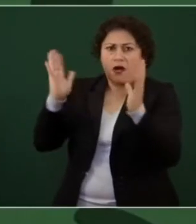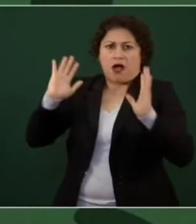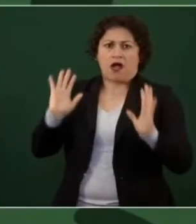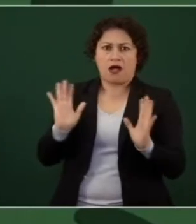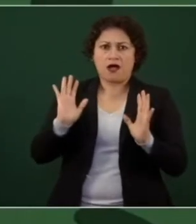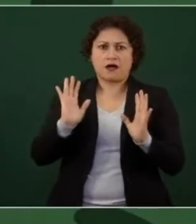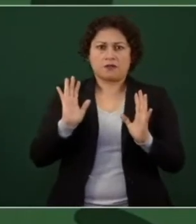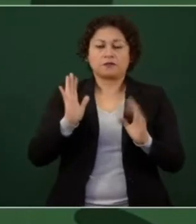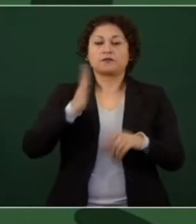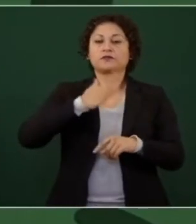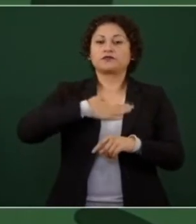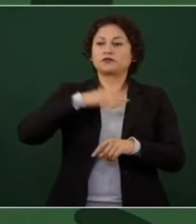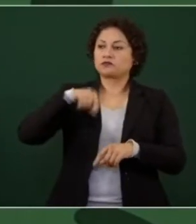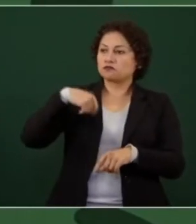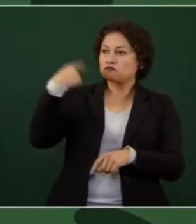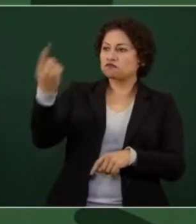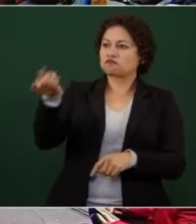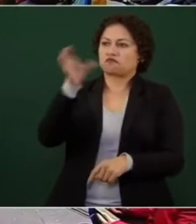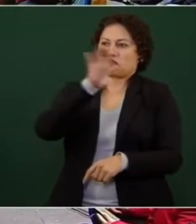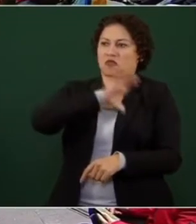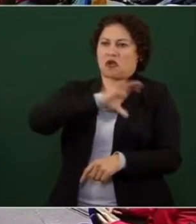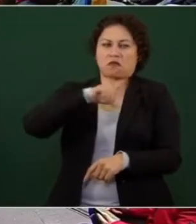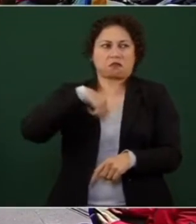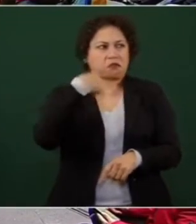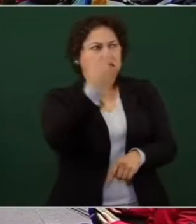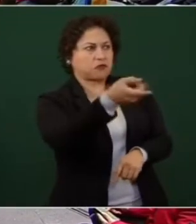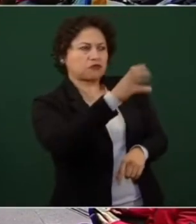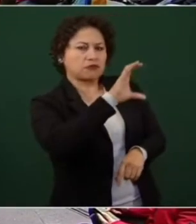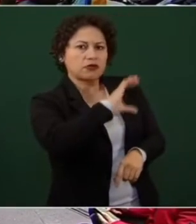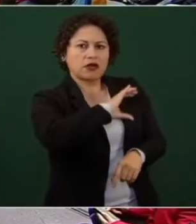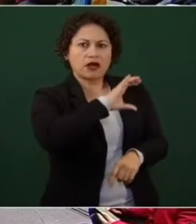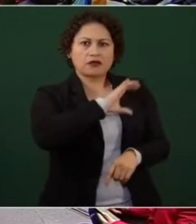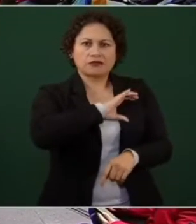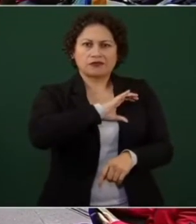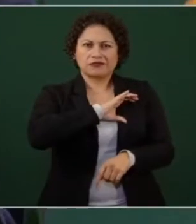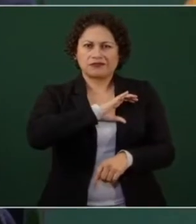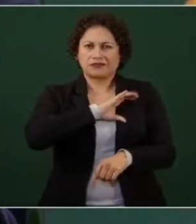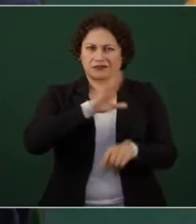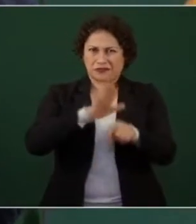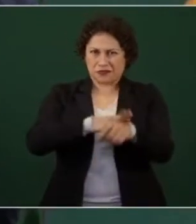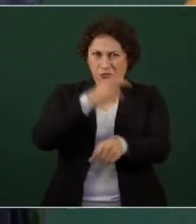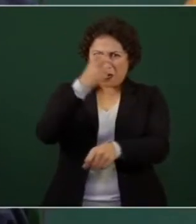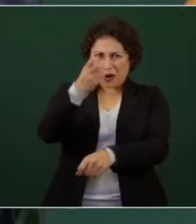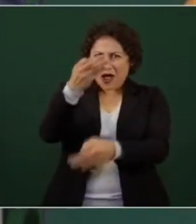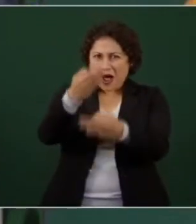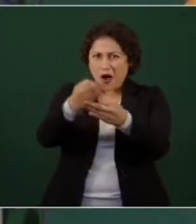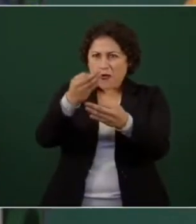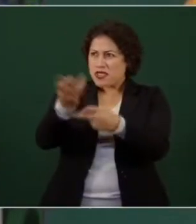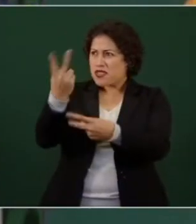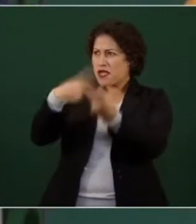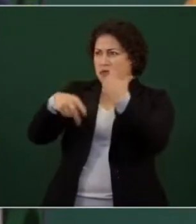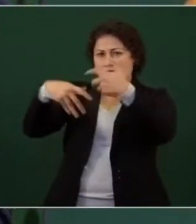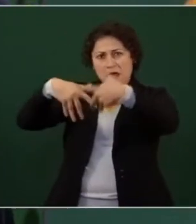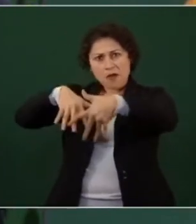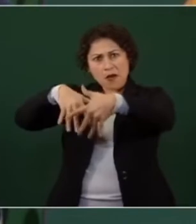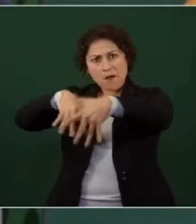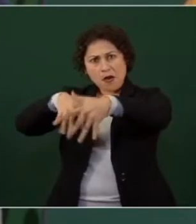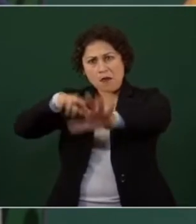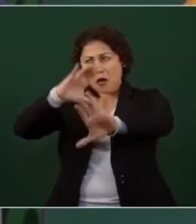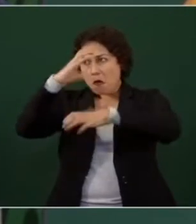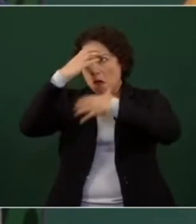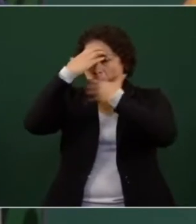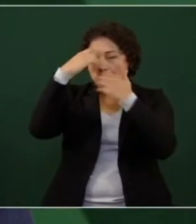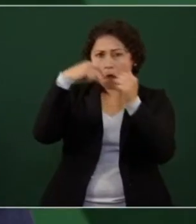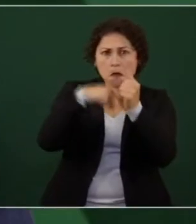agresión que sufrió este periodista antes de poner la información los invitamos a que se suscriban a este